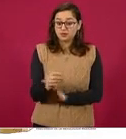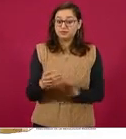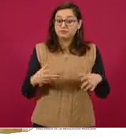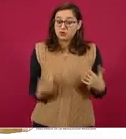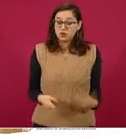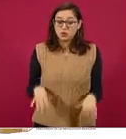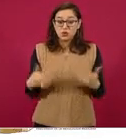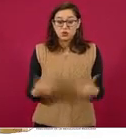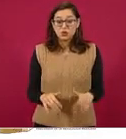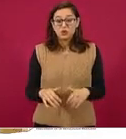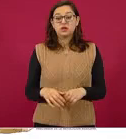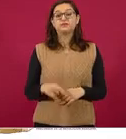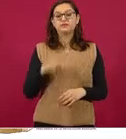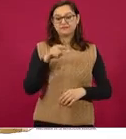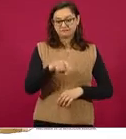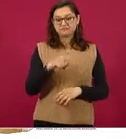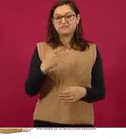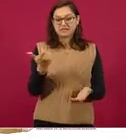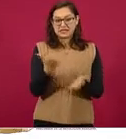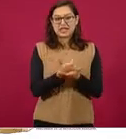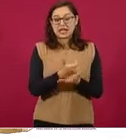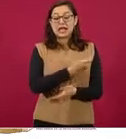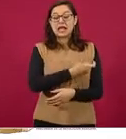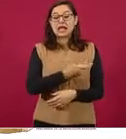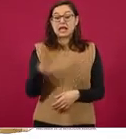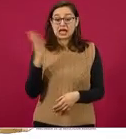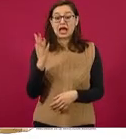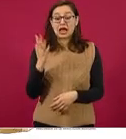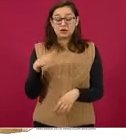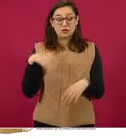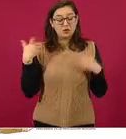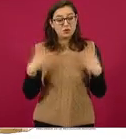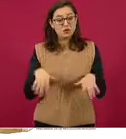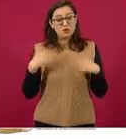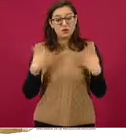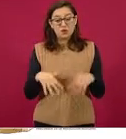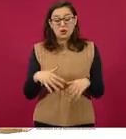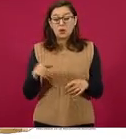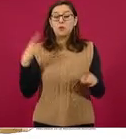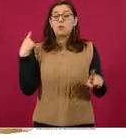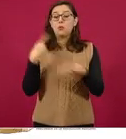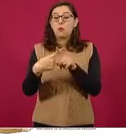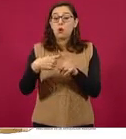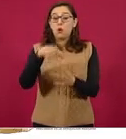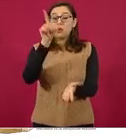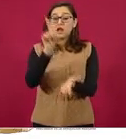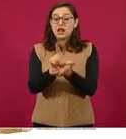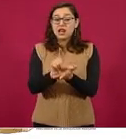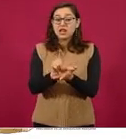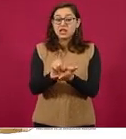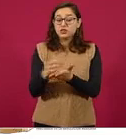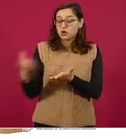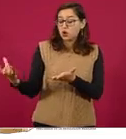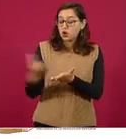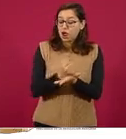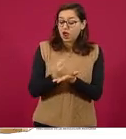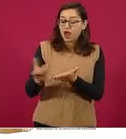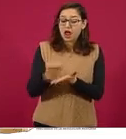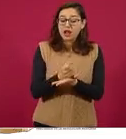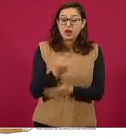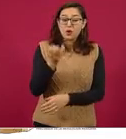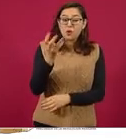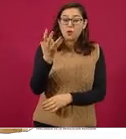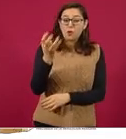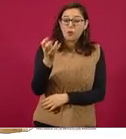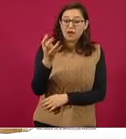Oxxo Gas se subió, pues si le están ganando 4 pesos con 7 centavos, segurito no le pierden los